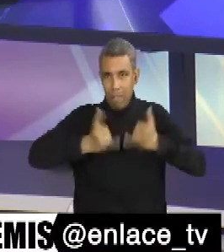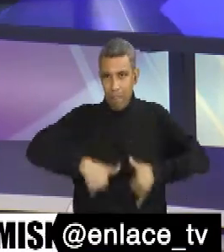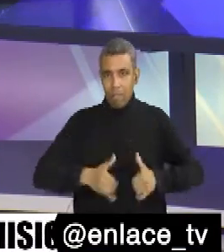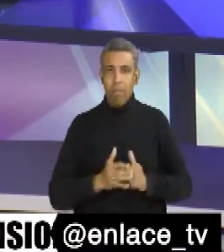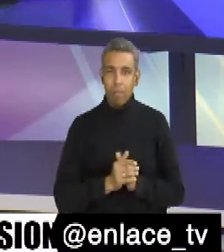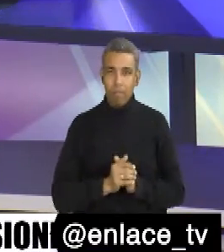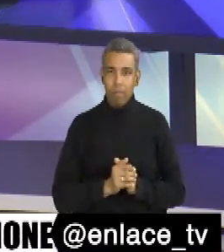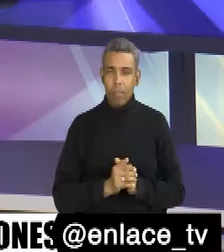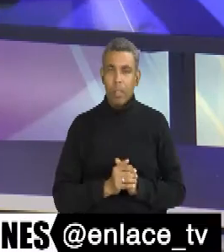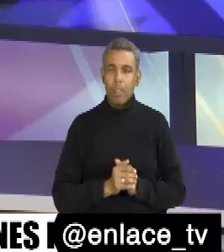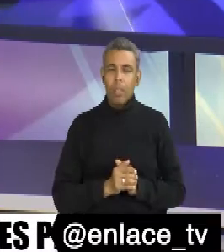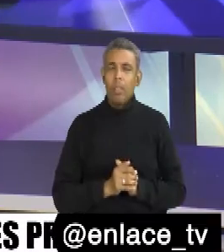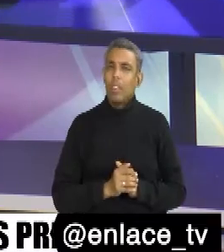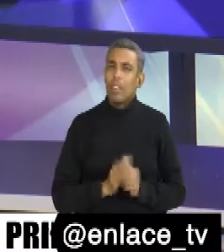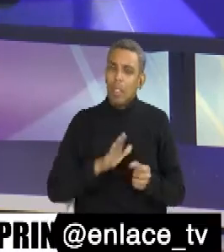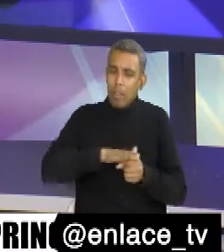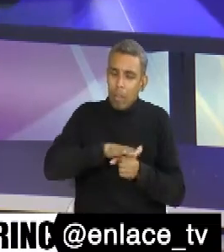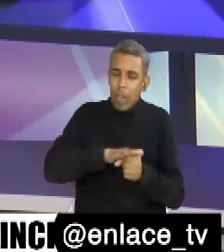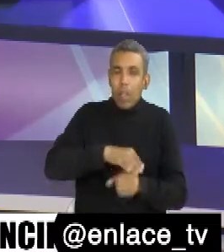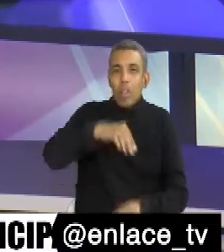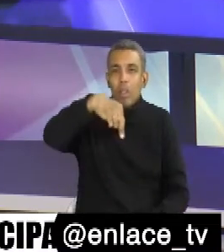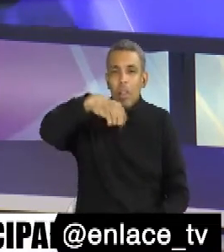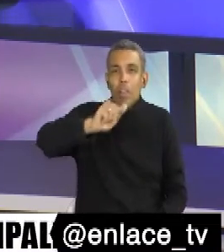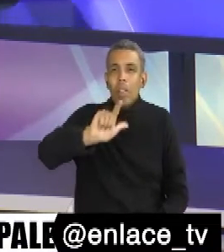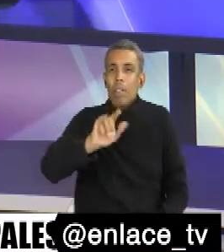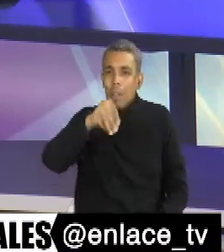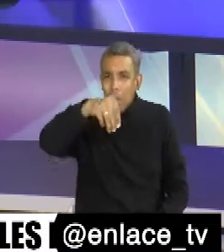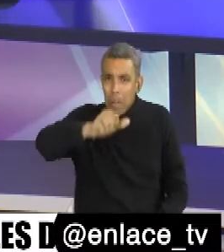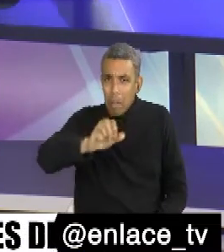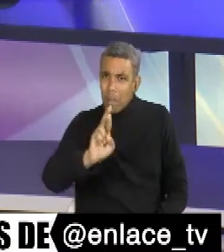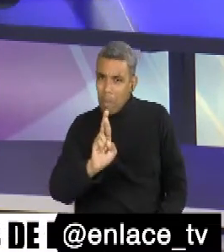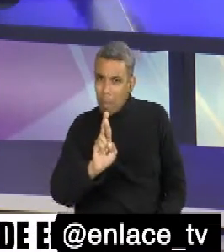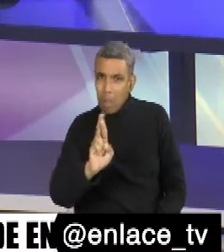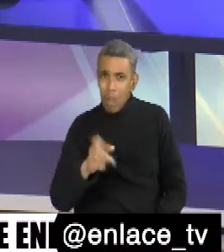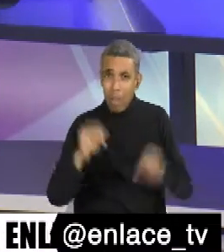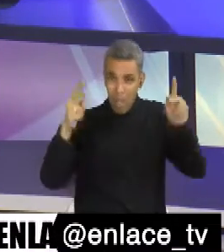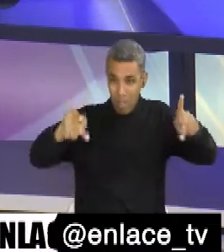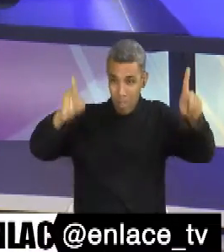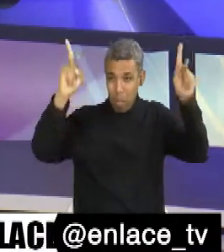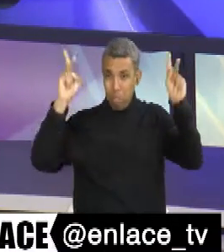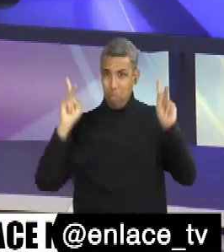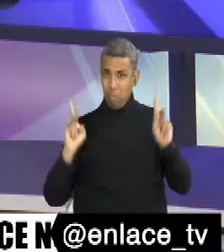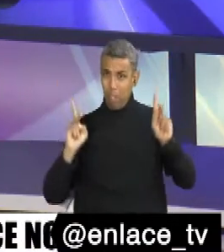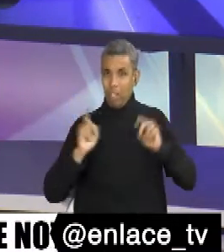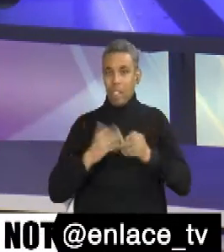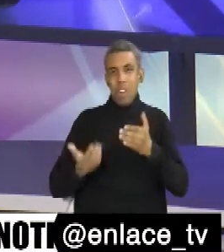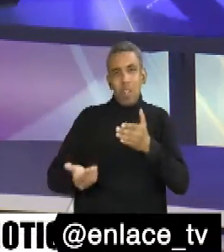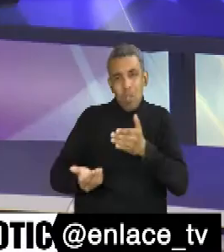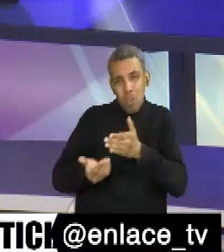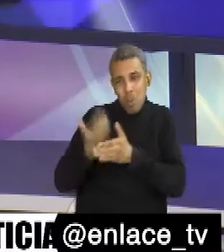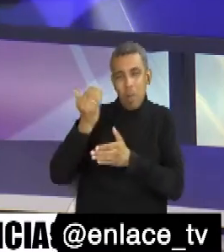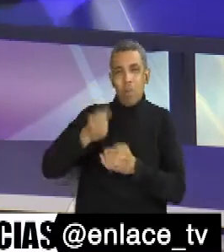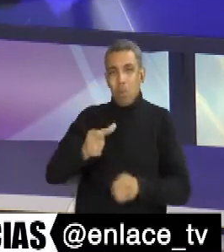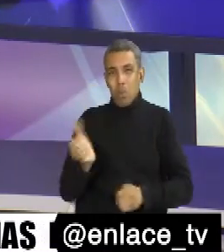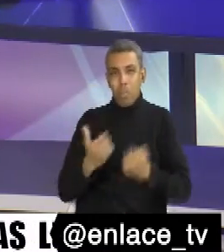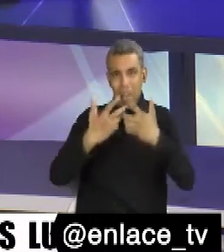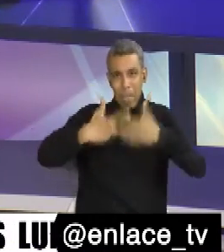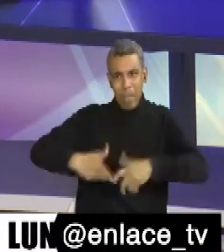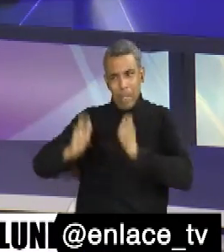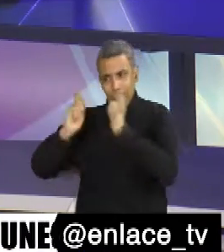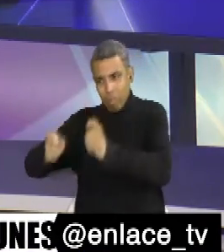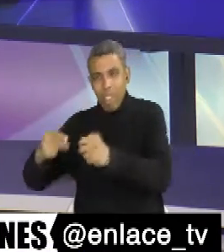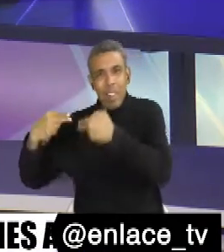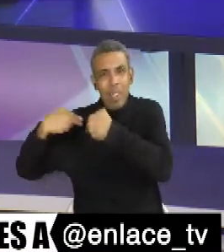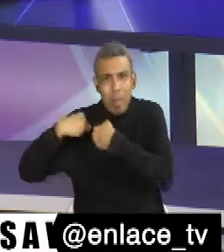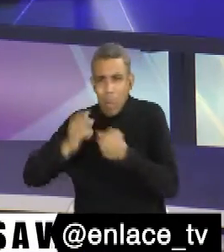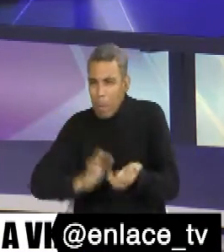barrio El Palmar en la Comuna 4. El nuevo contratista deberá entregar esta obra en un plazo de 2 meses. Así lo aseguró el